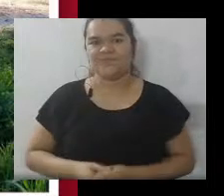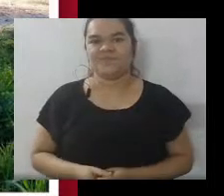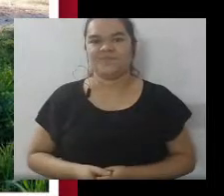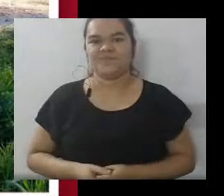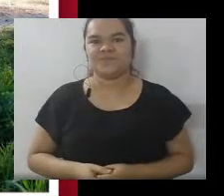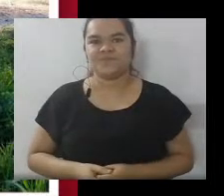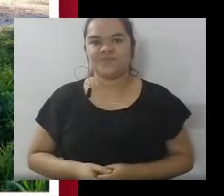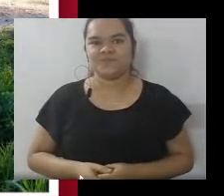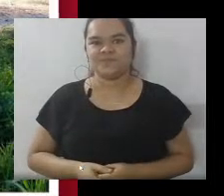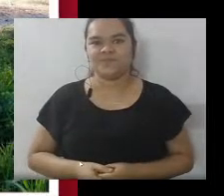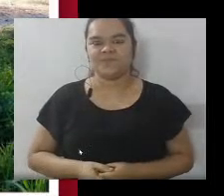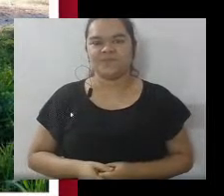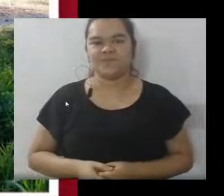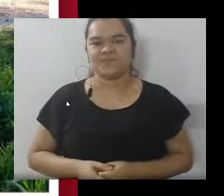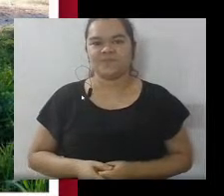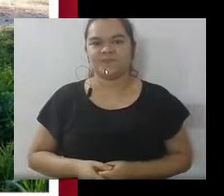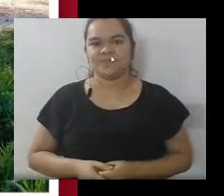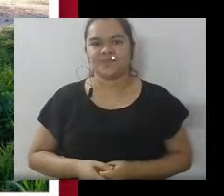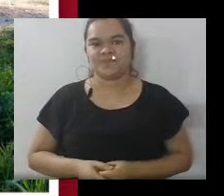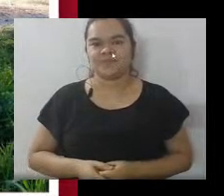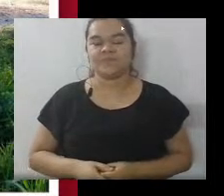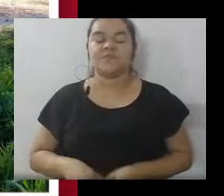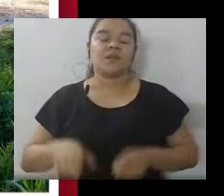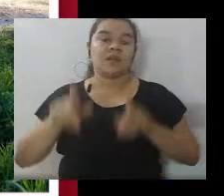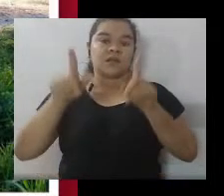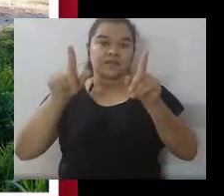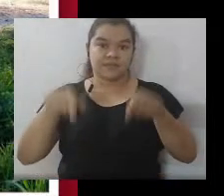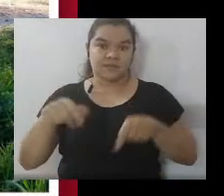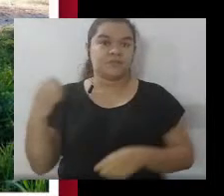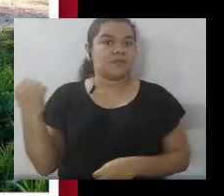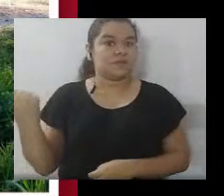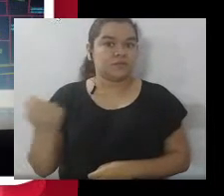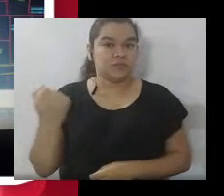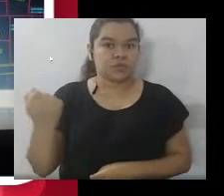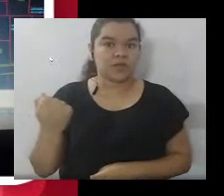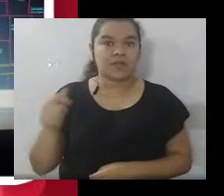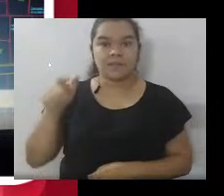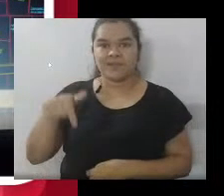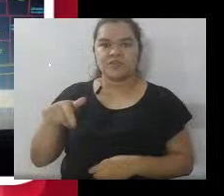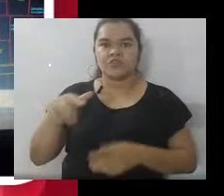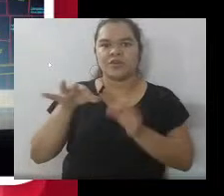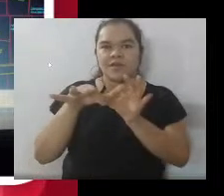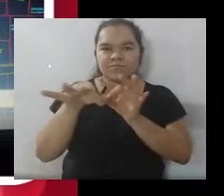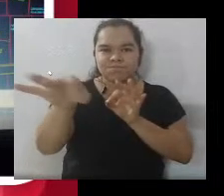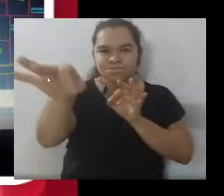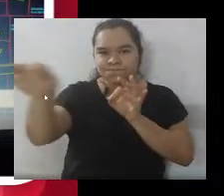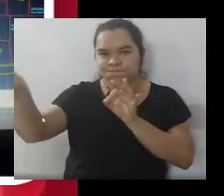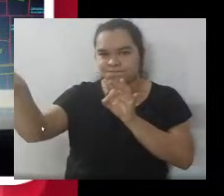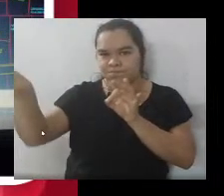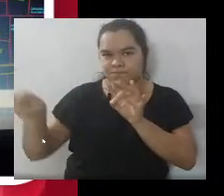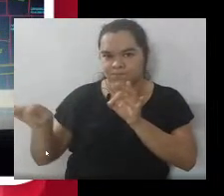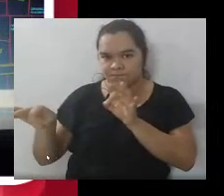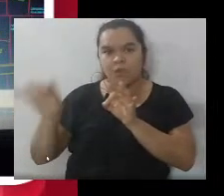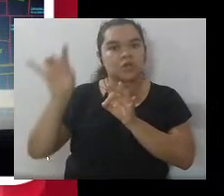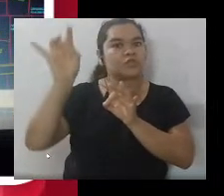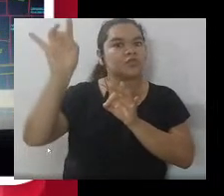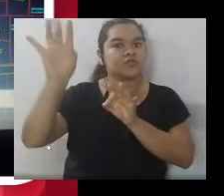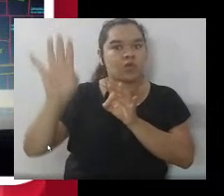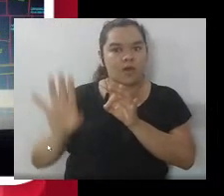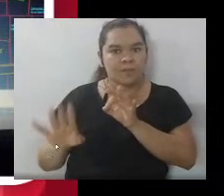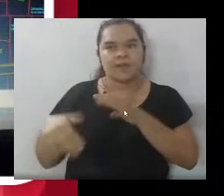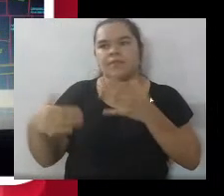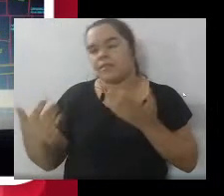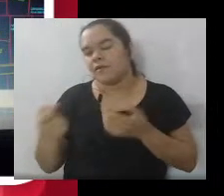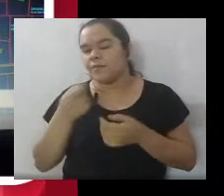También es importante destacar que no solo el agrimensor realiza actividades de campo, ya sea actividades de